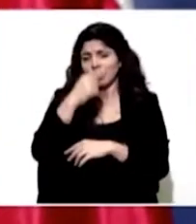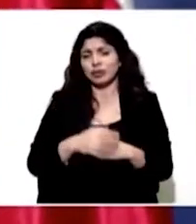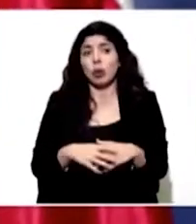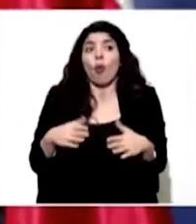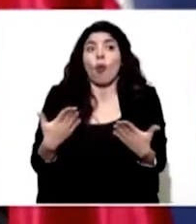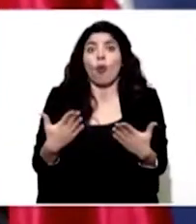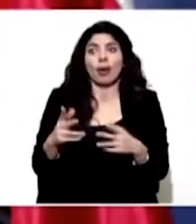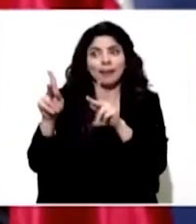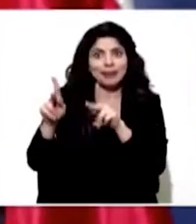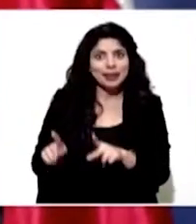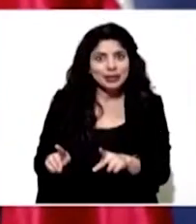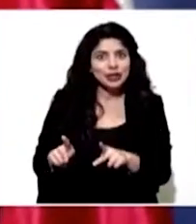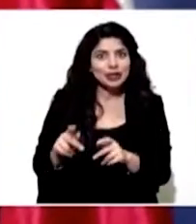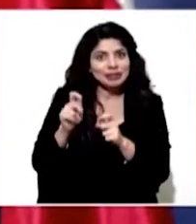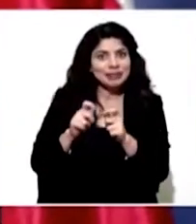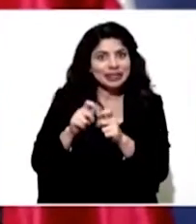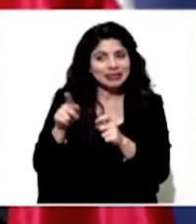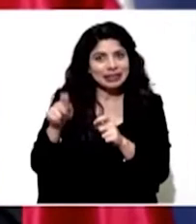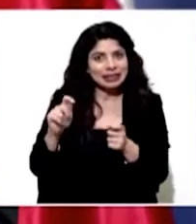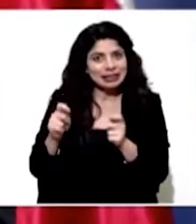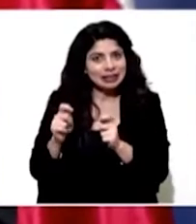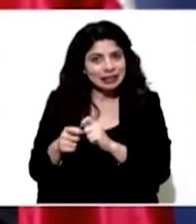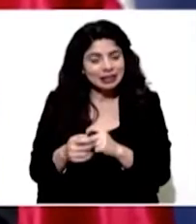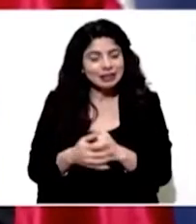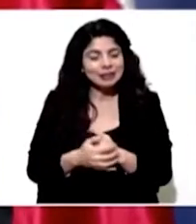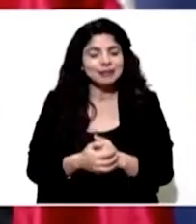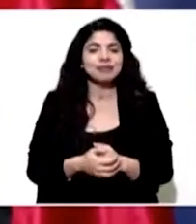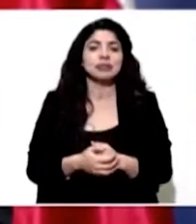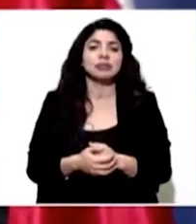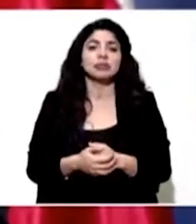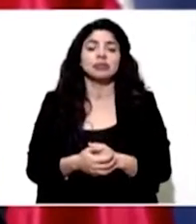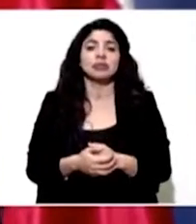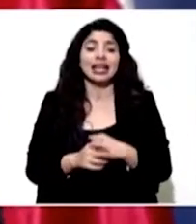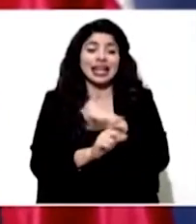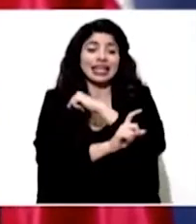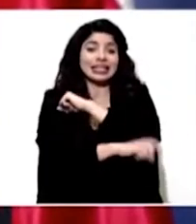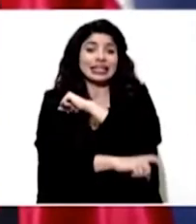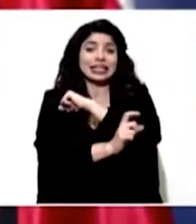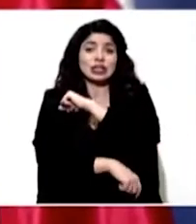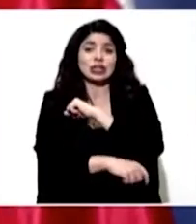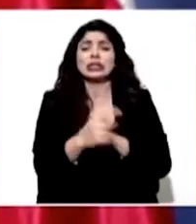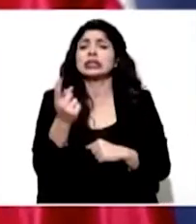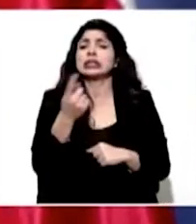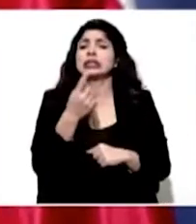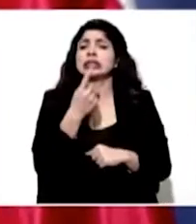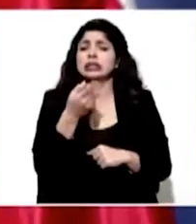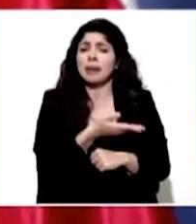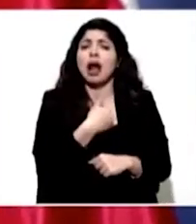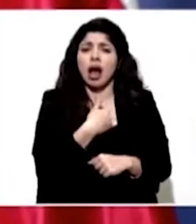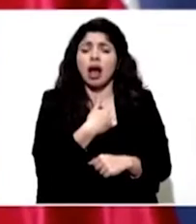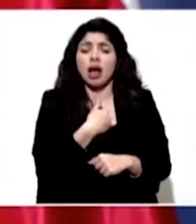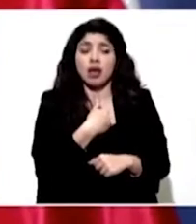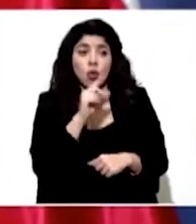o de personas en particular. Y la eliminación de las sanciones siempre está disponible tanto para